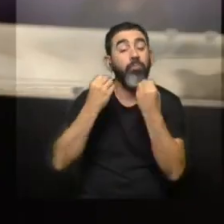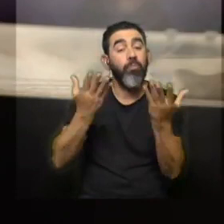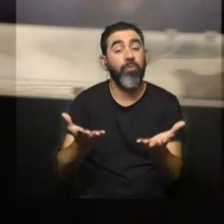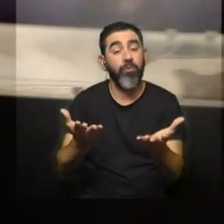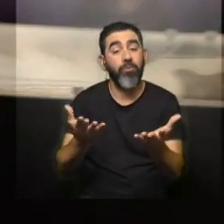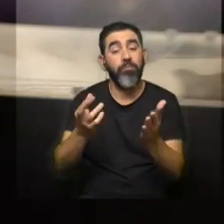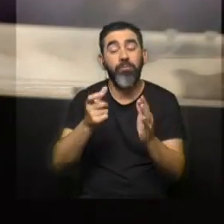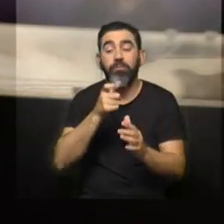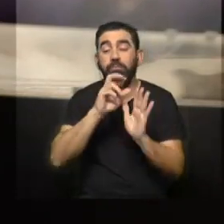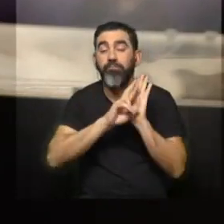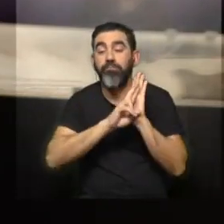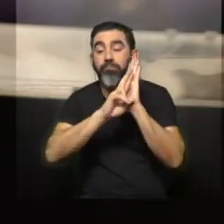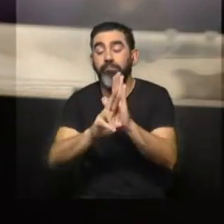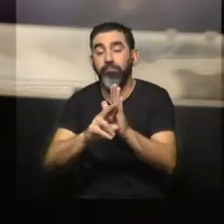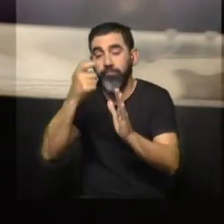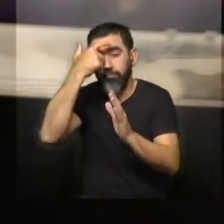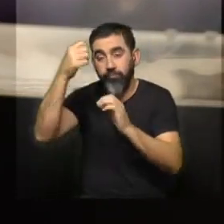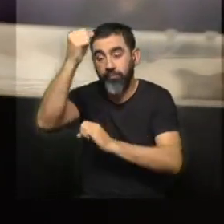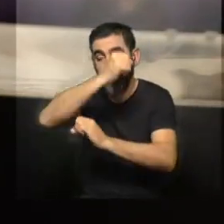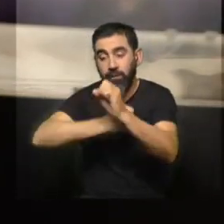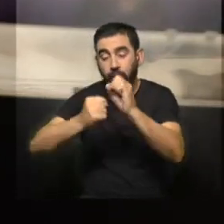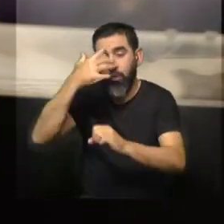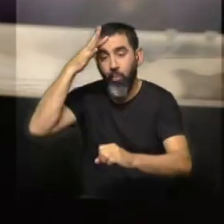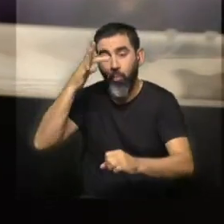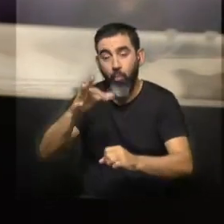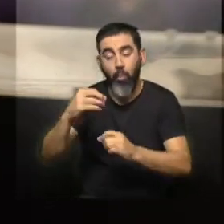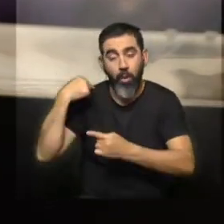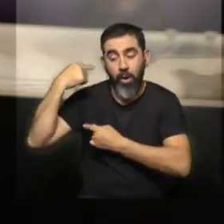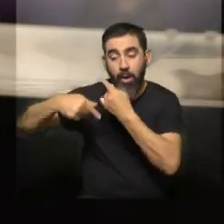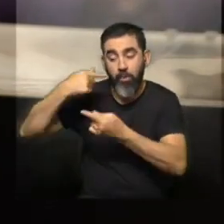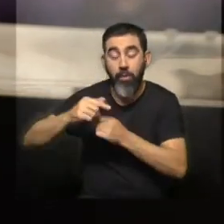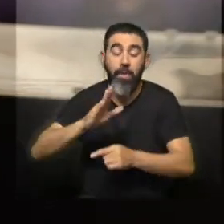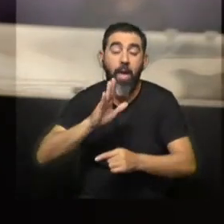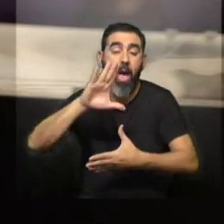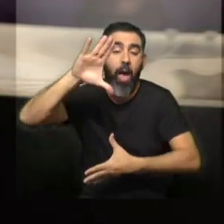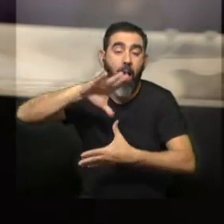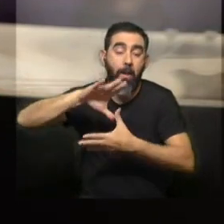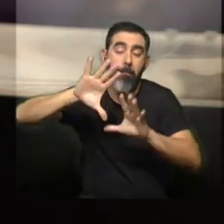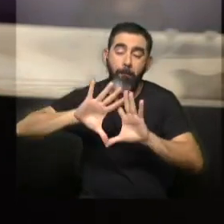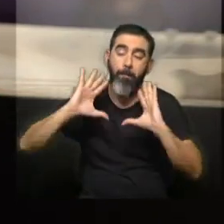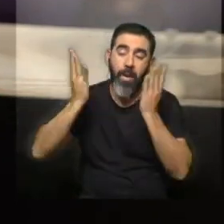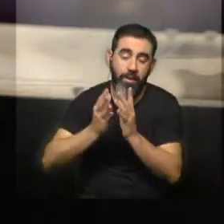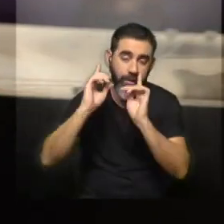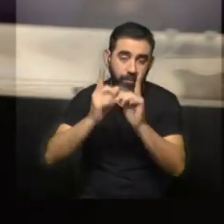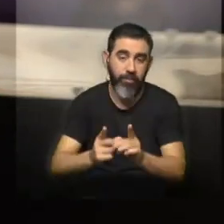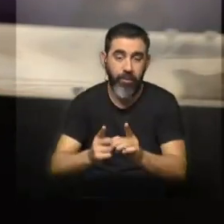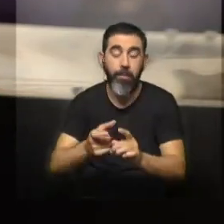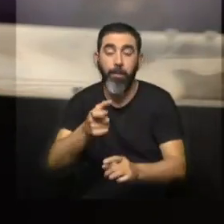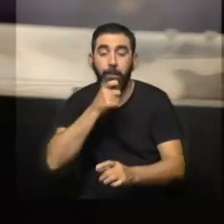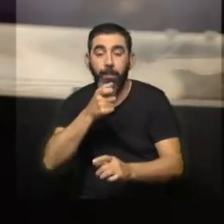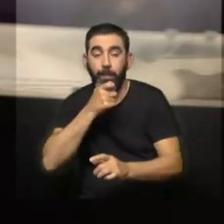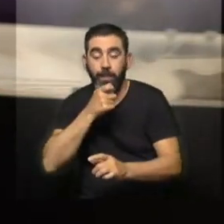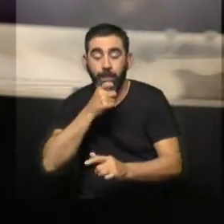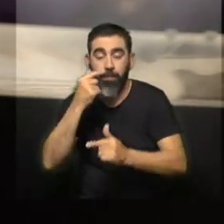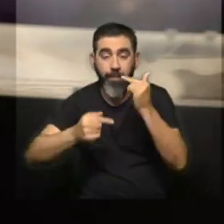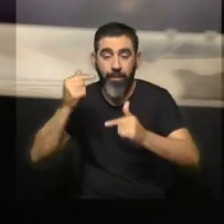son representativos de las tecnologías de los pueblos originarios, bueno, de América y del mundo en realidad. La piedra o las